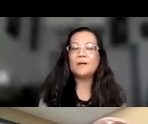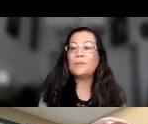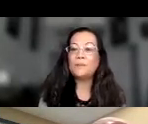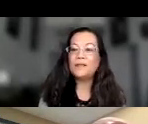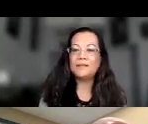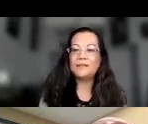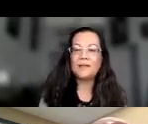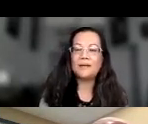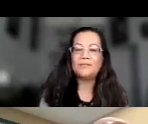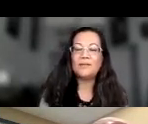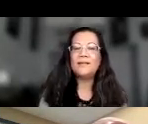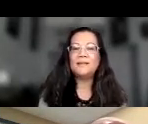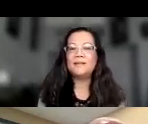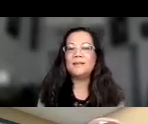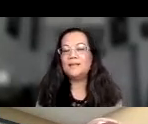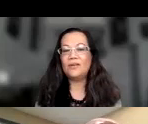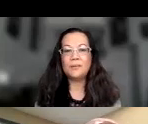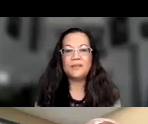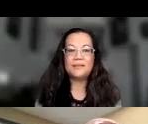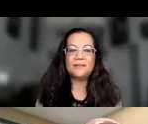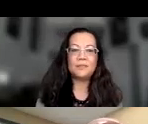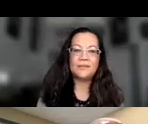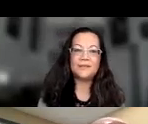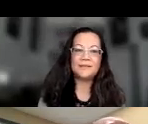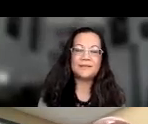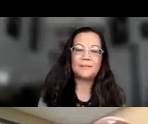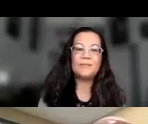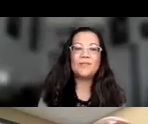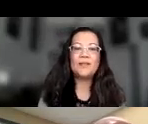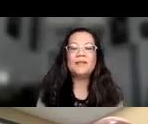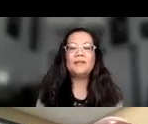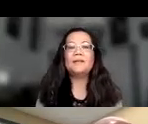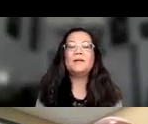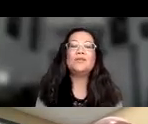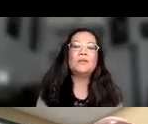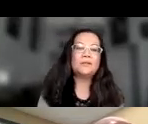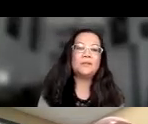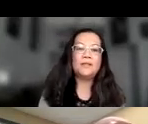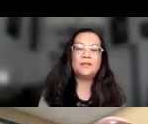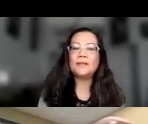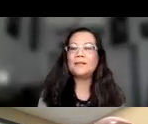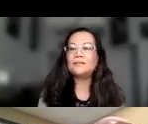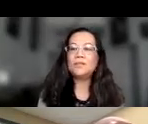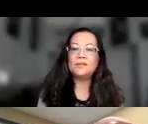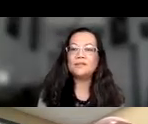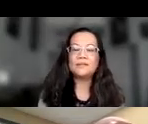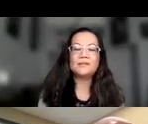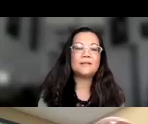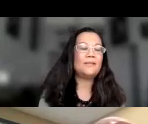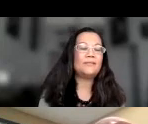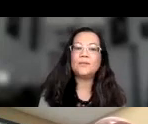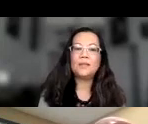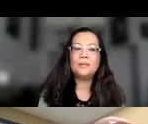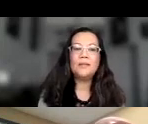va a ser aplicado a nivel estatal para todas las poblaciones que tengan de acuerdo con las discapacidades. Y por